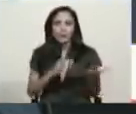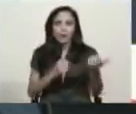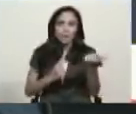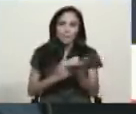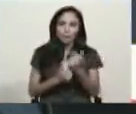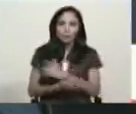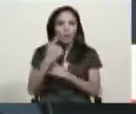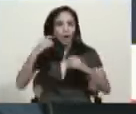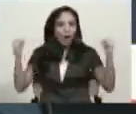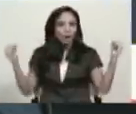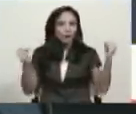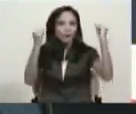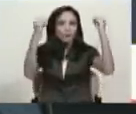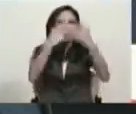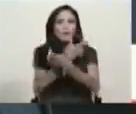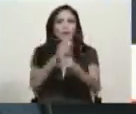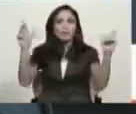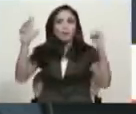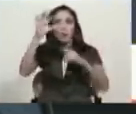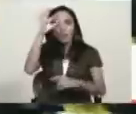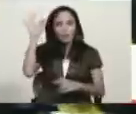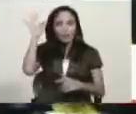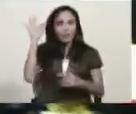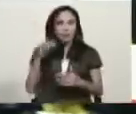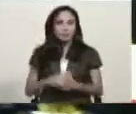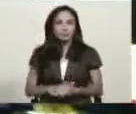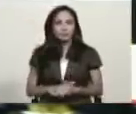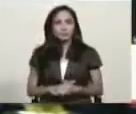¡Que viva Palestina libre!